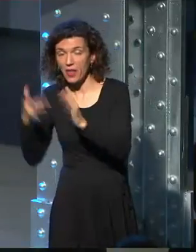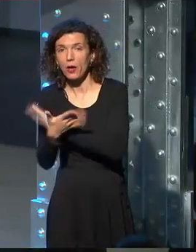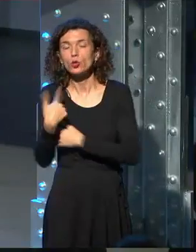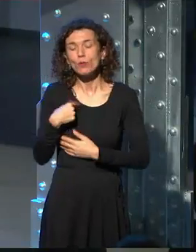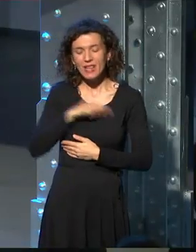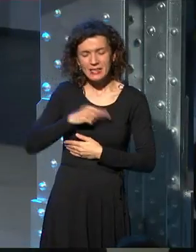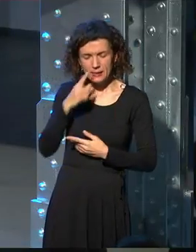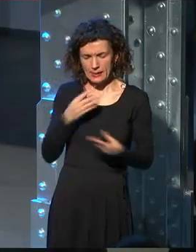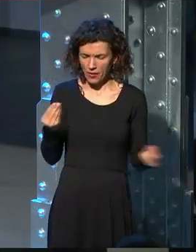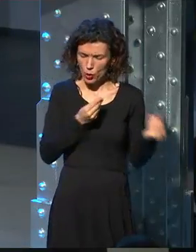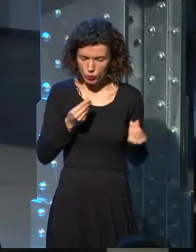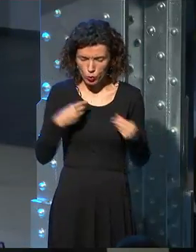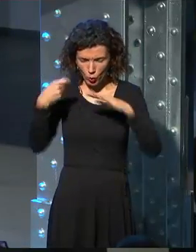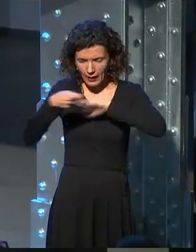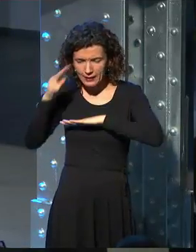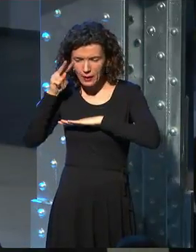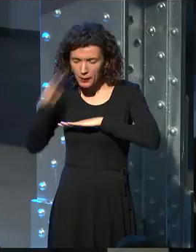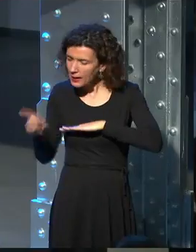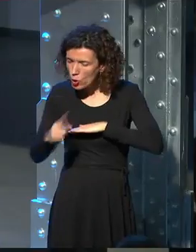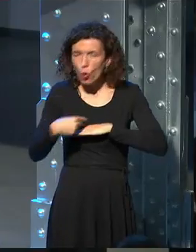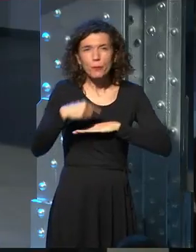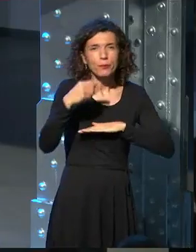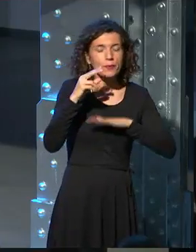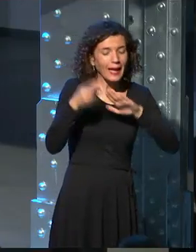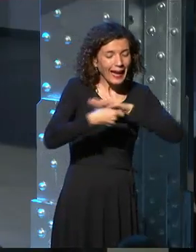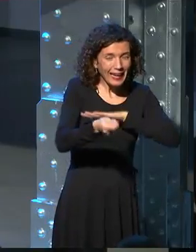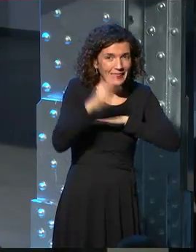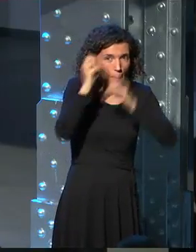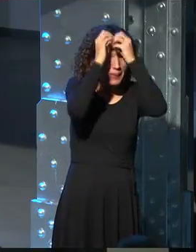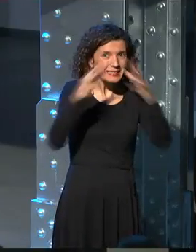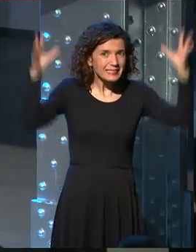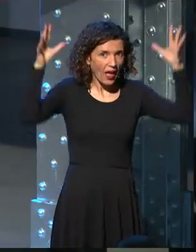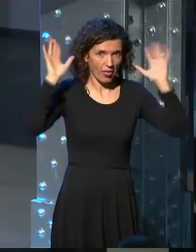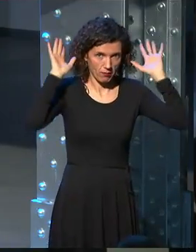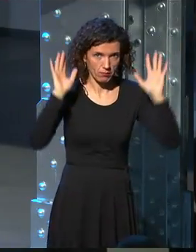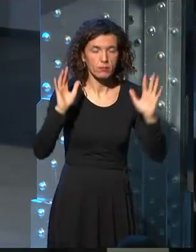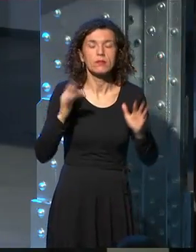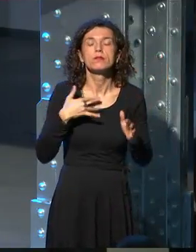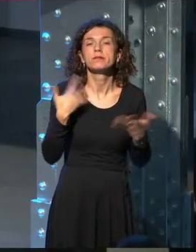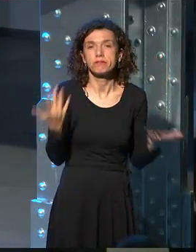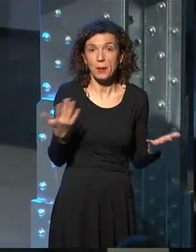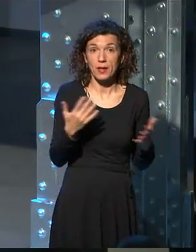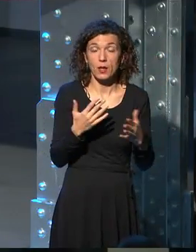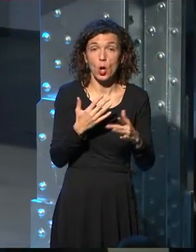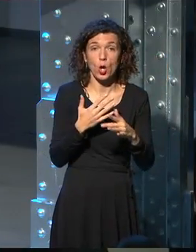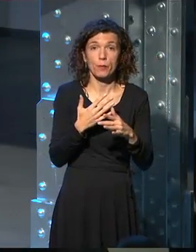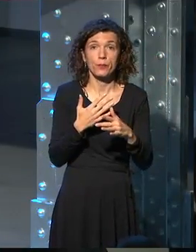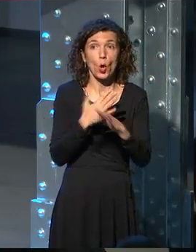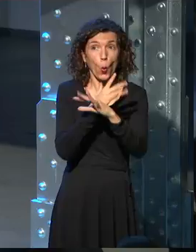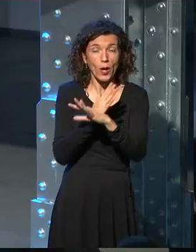la sensación de que en vez de verla, la habías pensado tú. Sí. Y más allá del